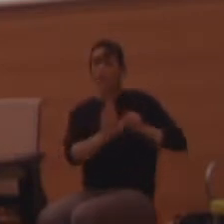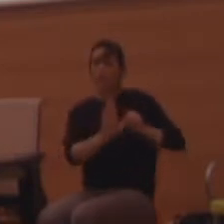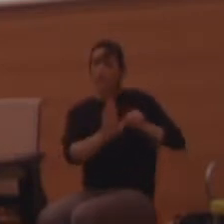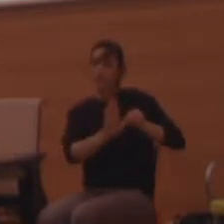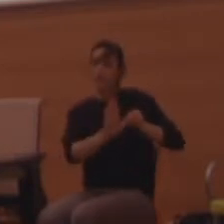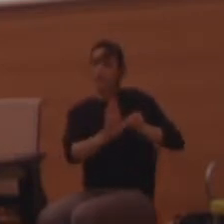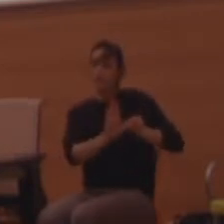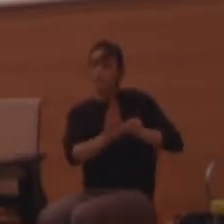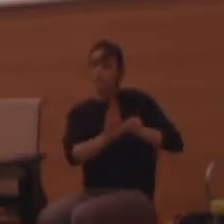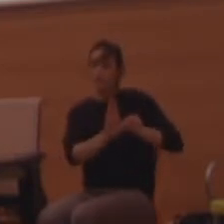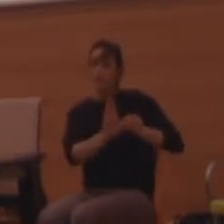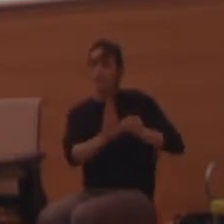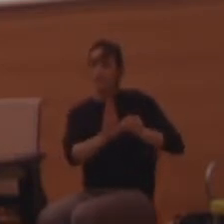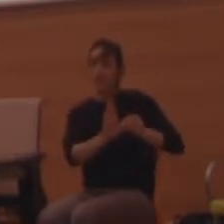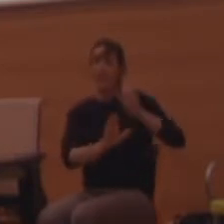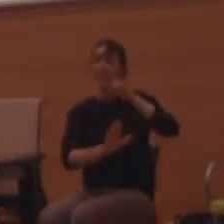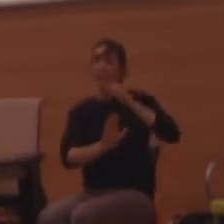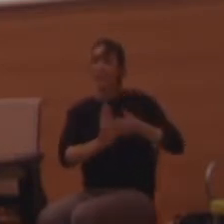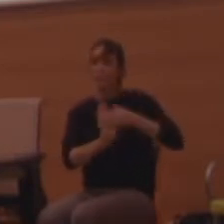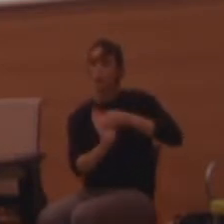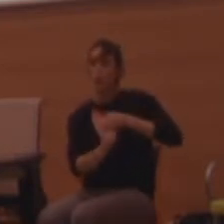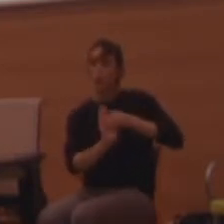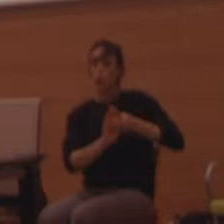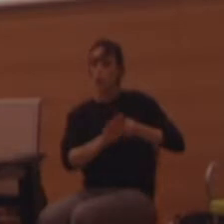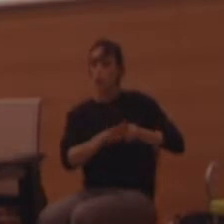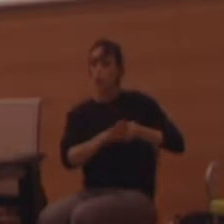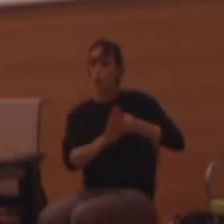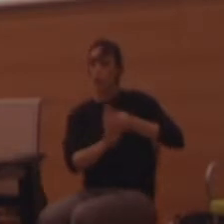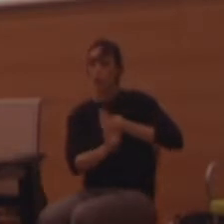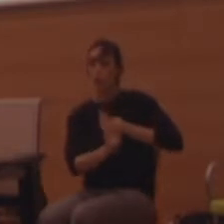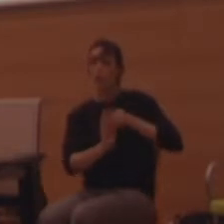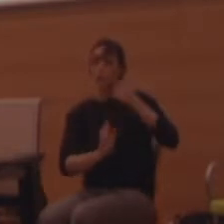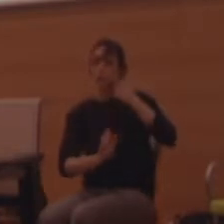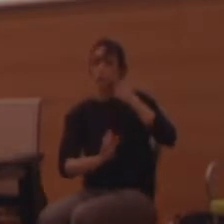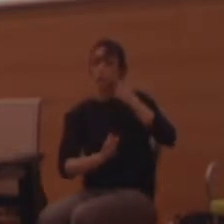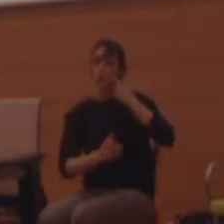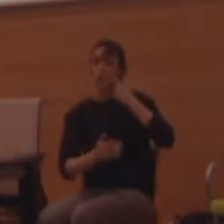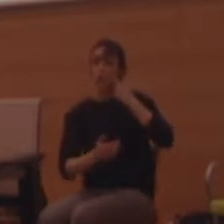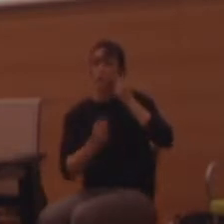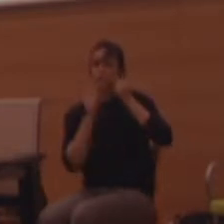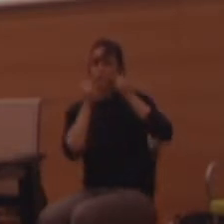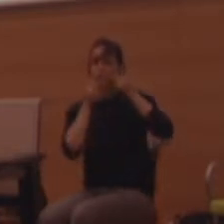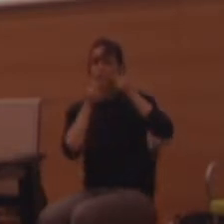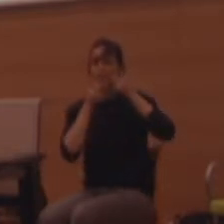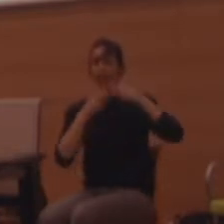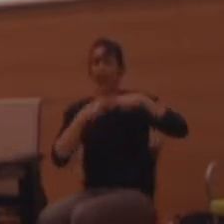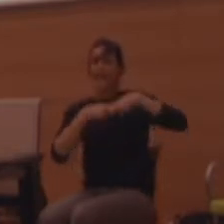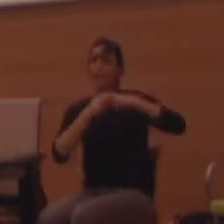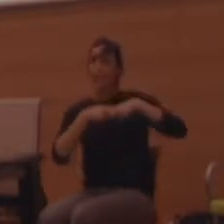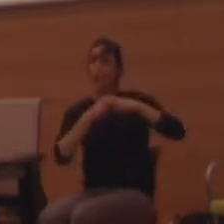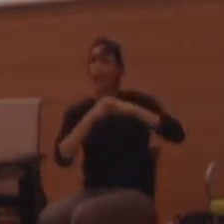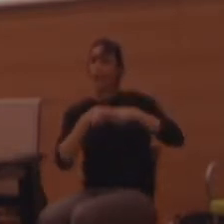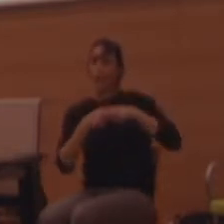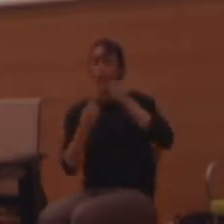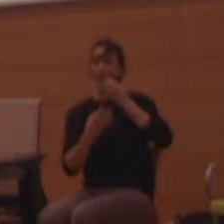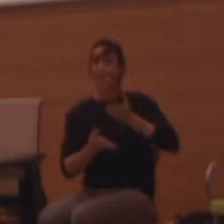dedo y también del tobillo. Y vemos cómo está la movilidad articular. Si hay una